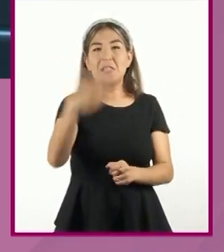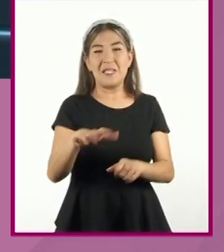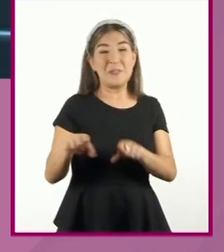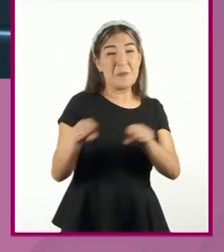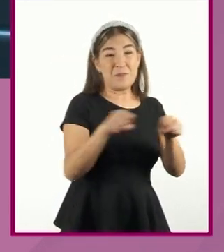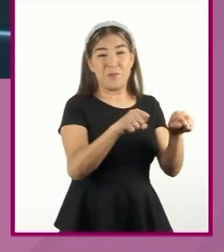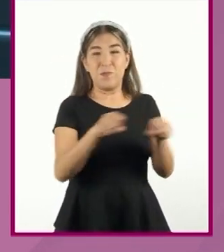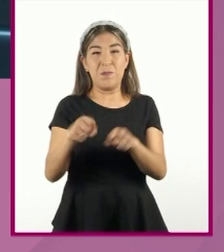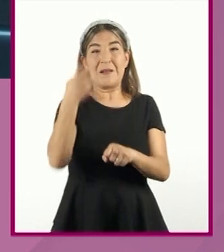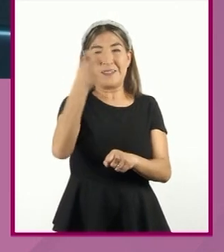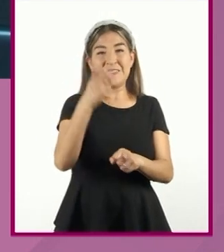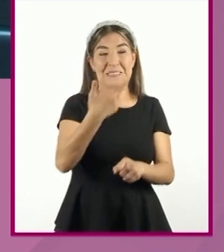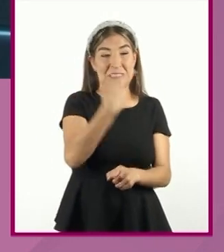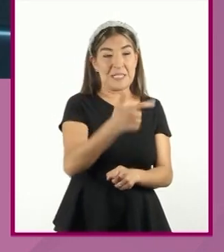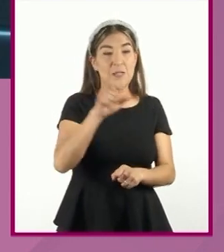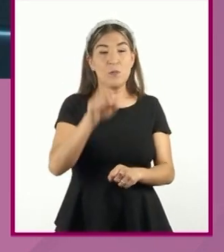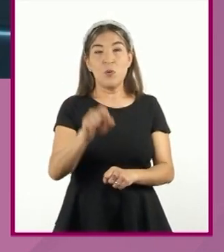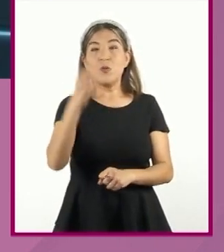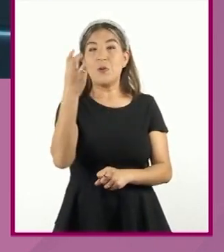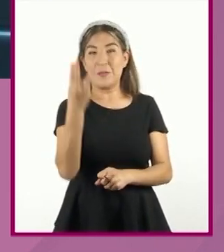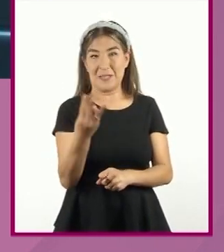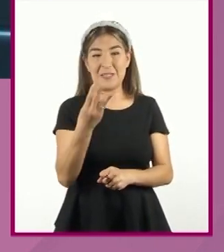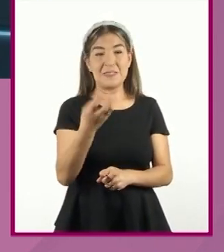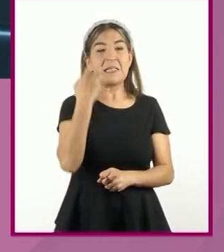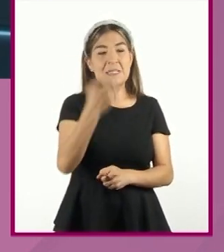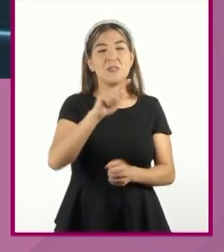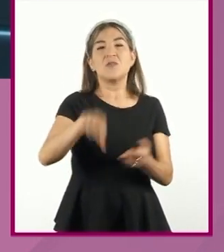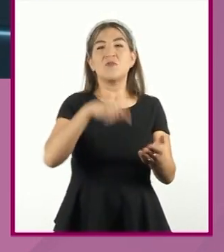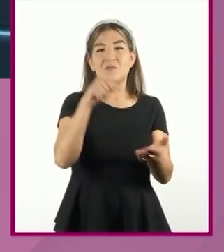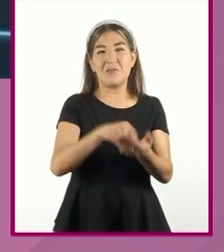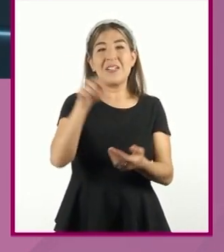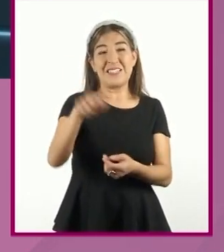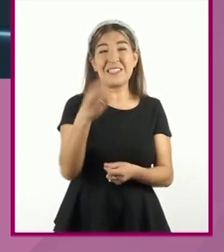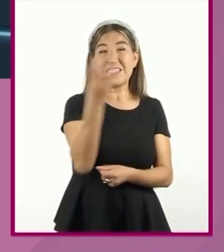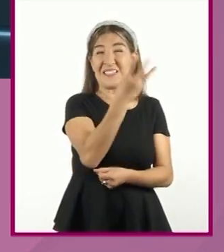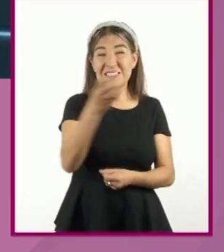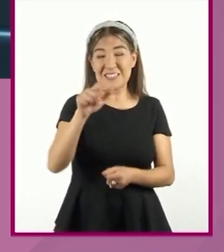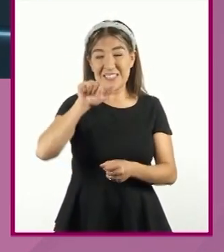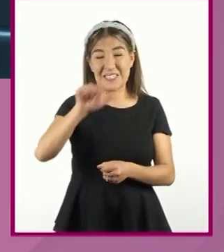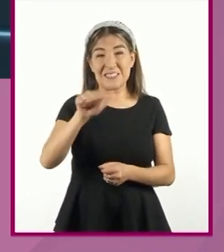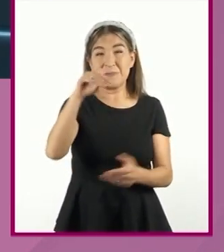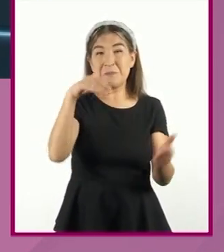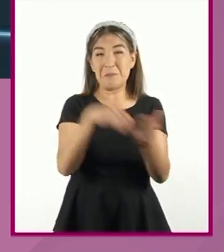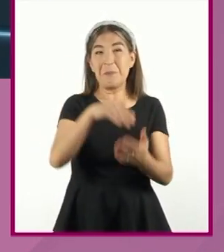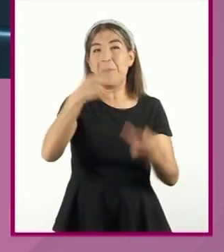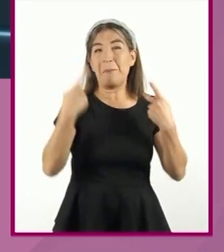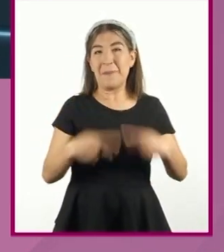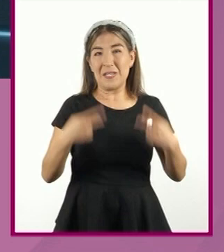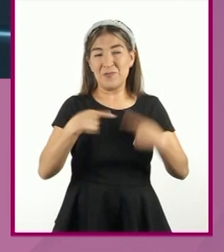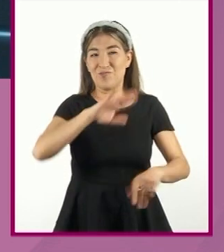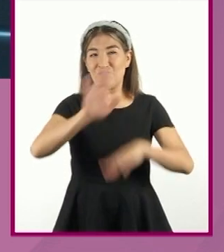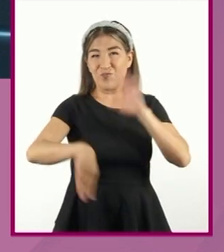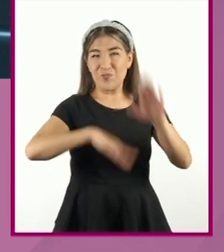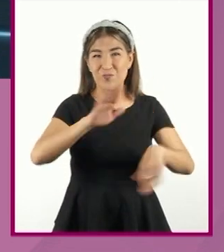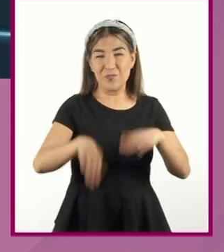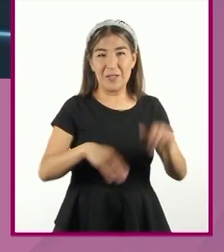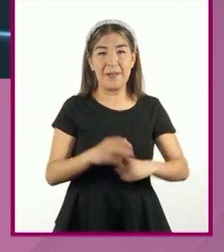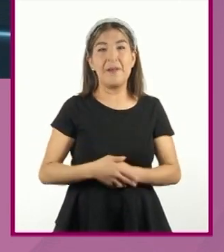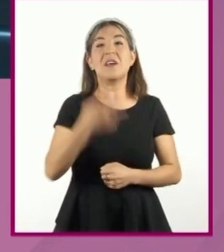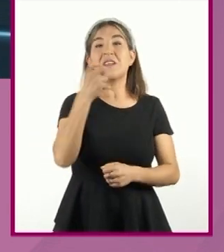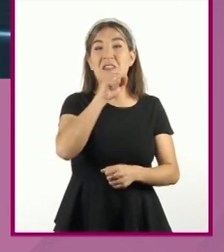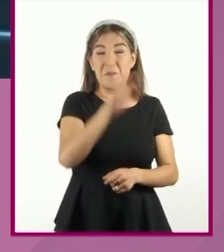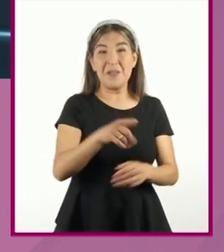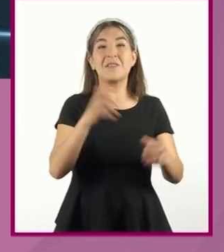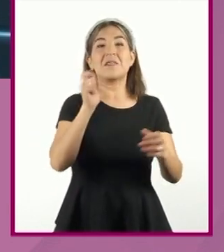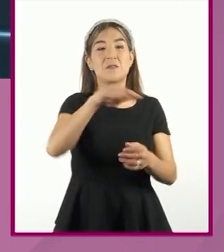de magnitud 7.3 provocó la muerte de 316,000 personas, además de la